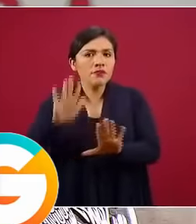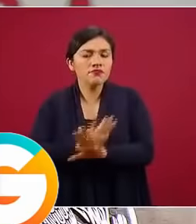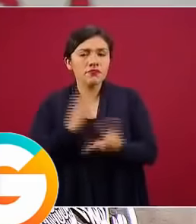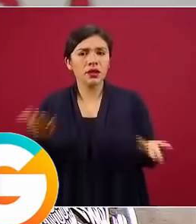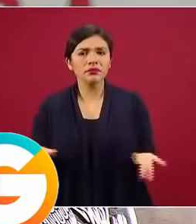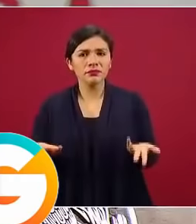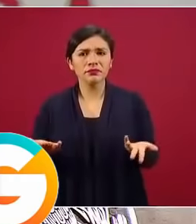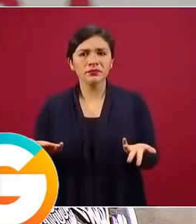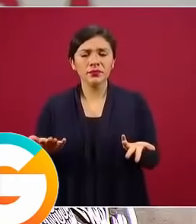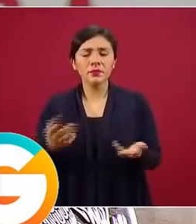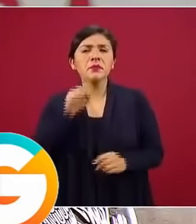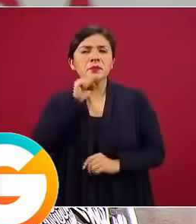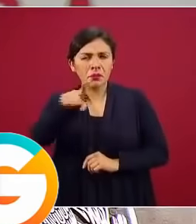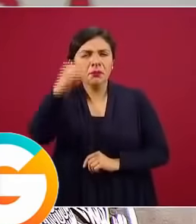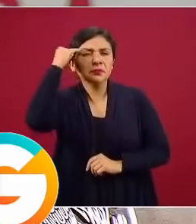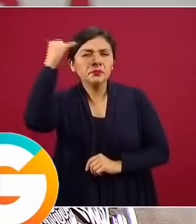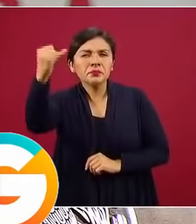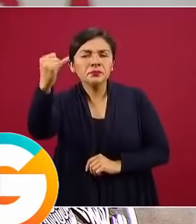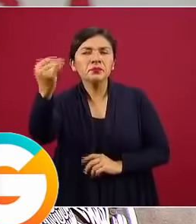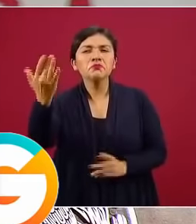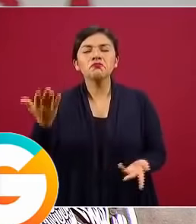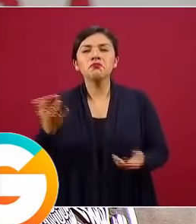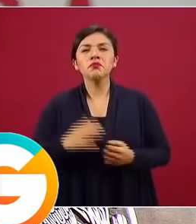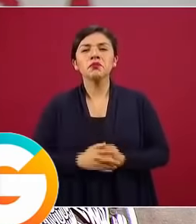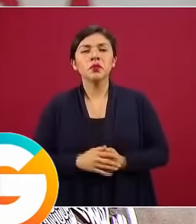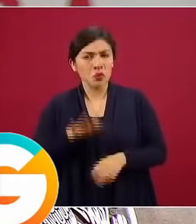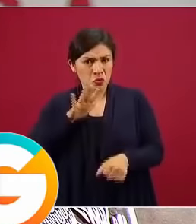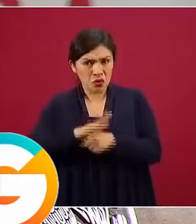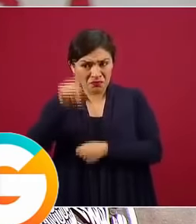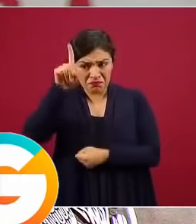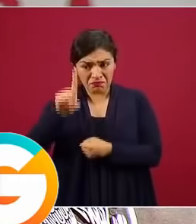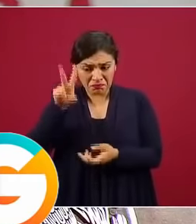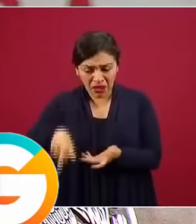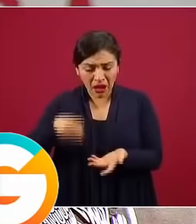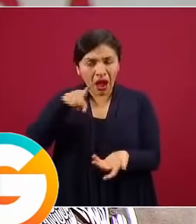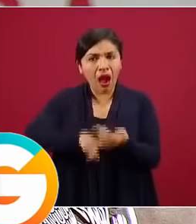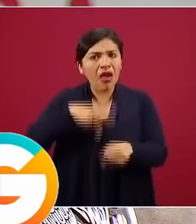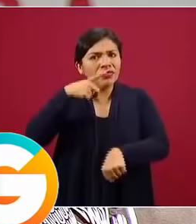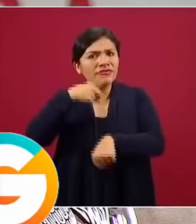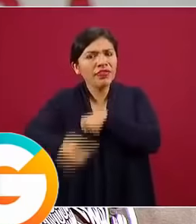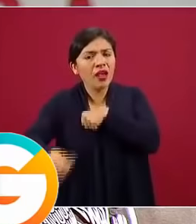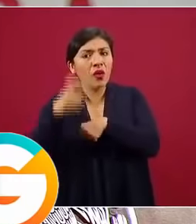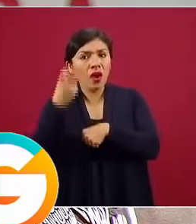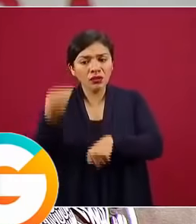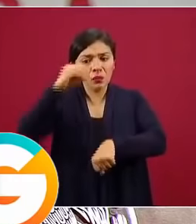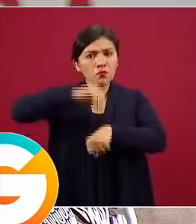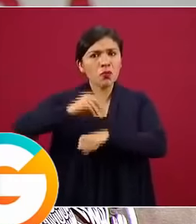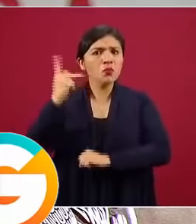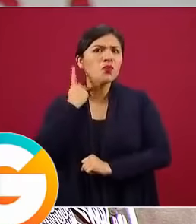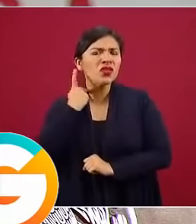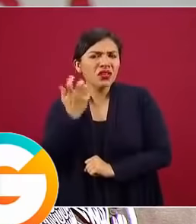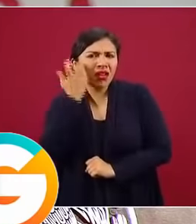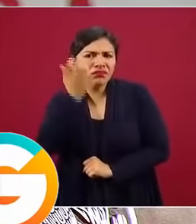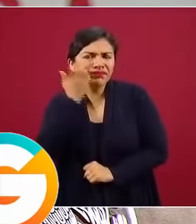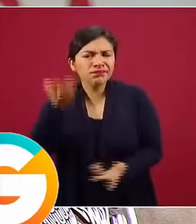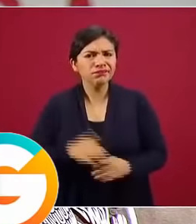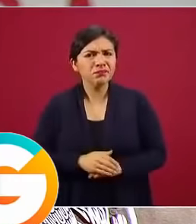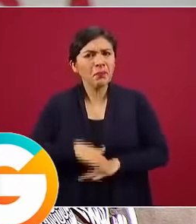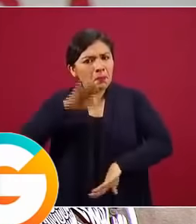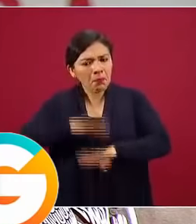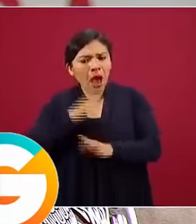Además, imagínense el daño que han causado con esta política